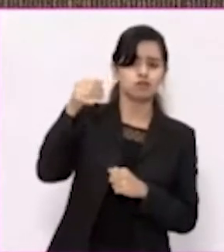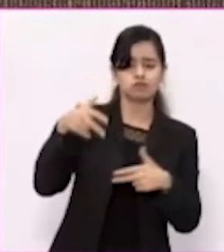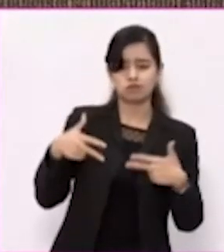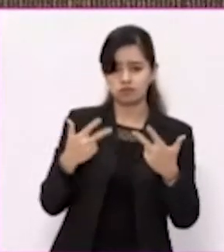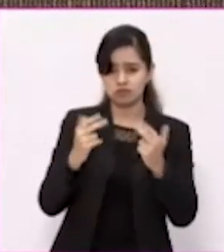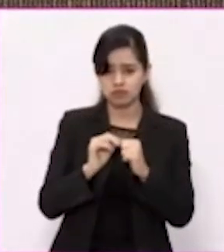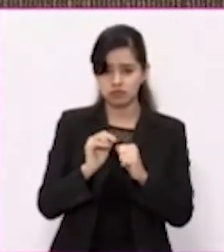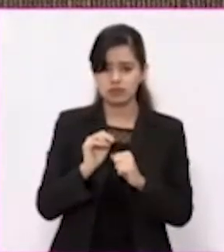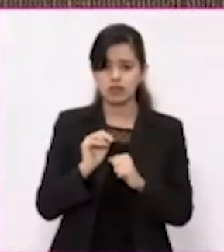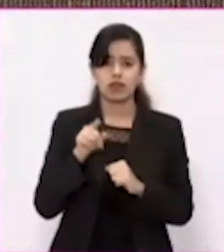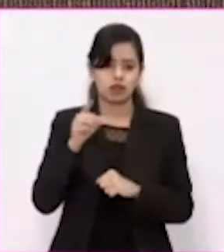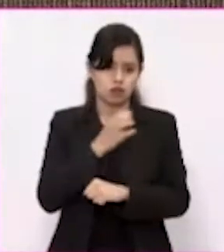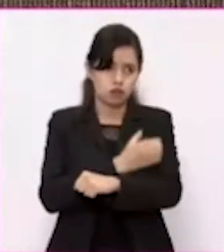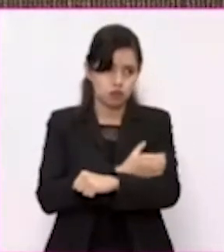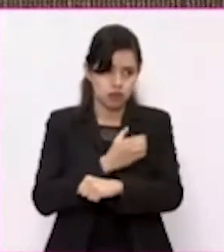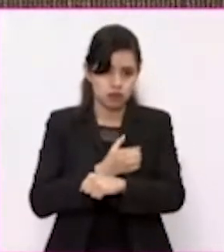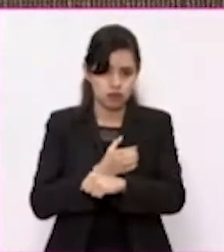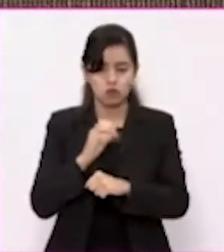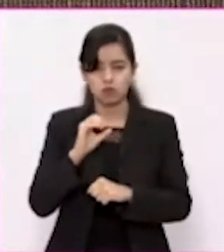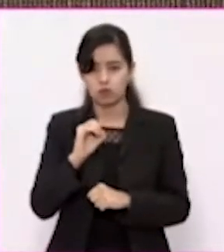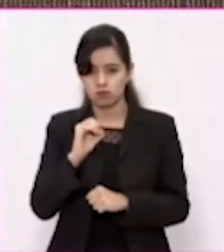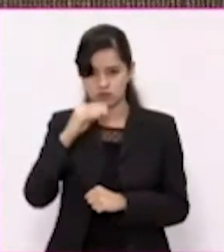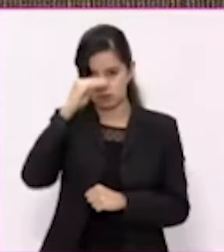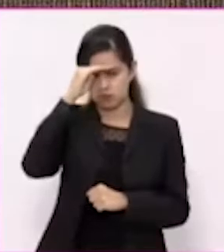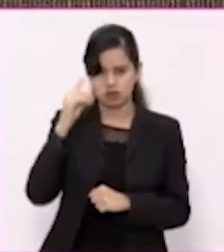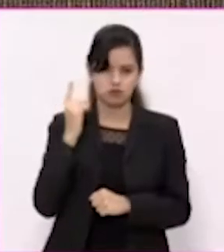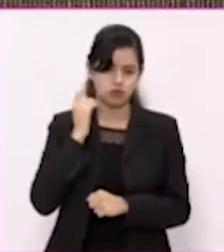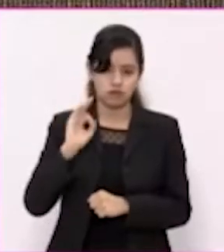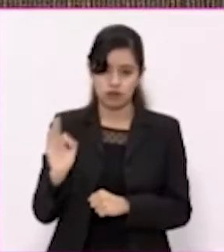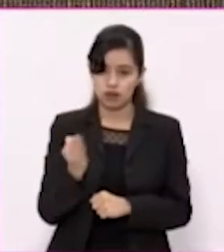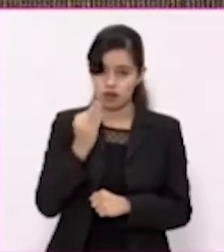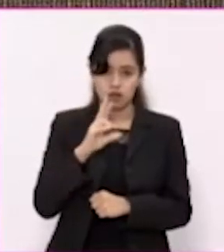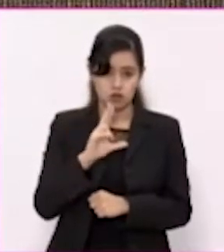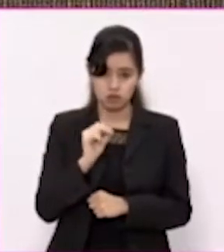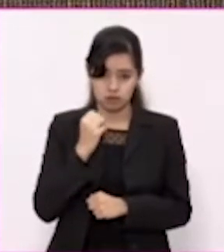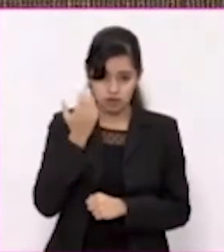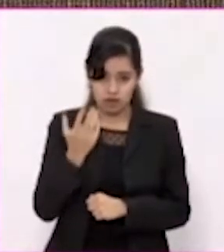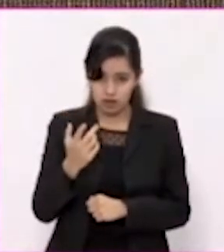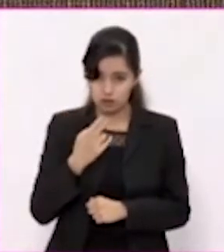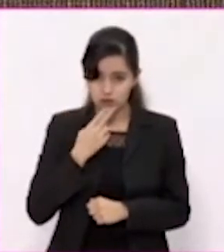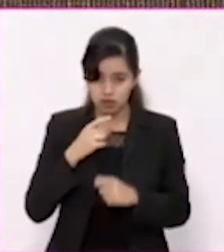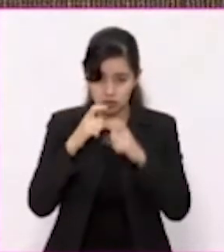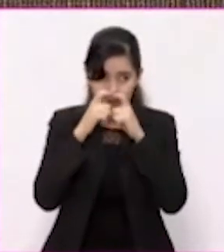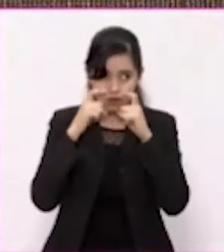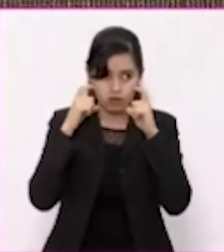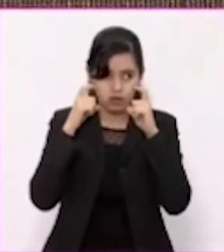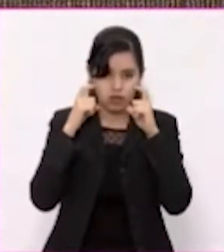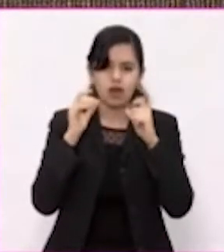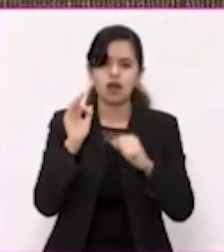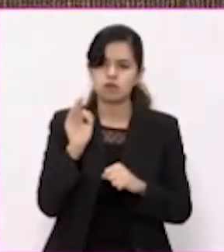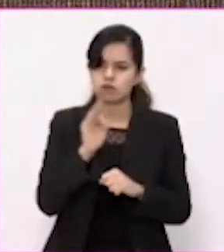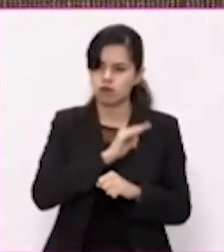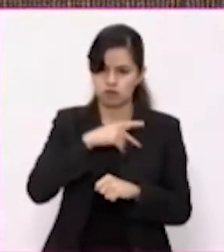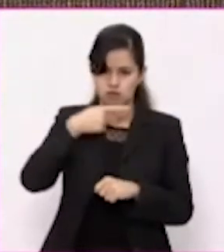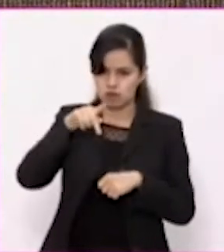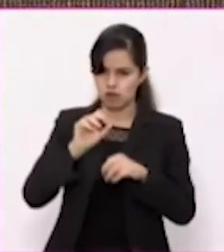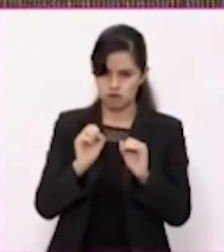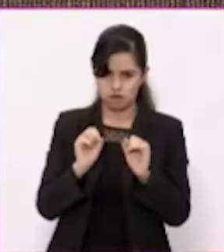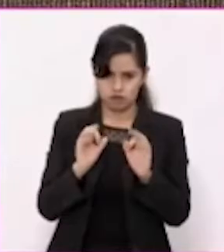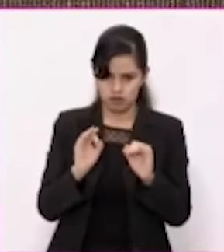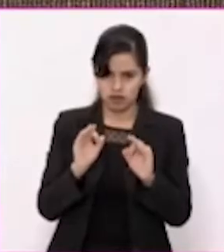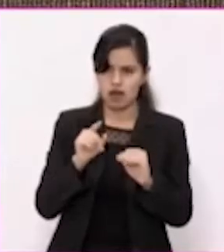el compañero o el señor Noroña, diputado federal, no quiere hacer uso del cubrebocas, puede ir a su oficina